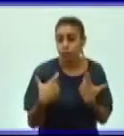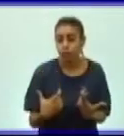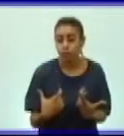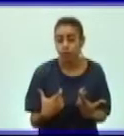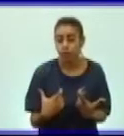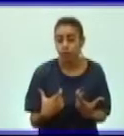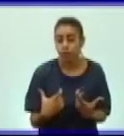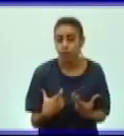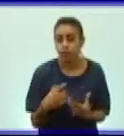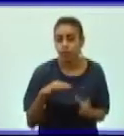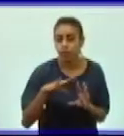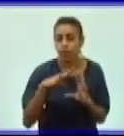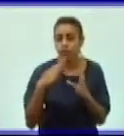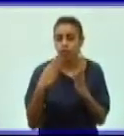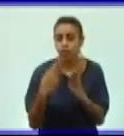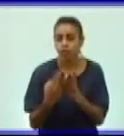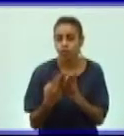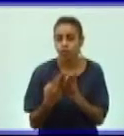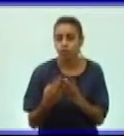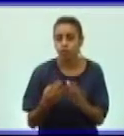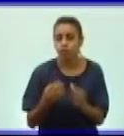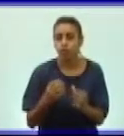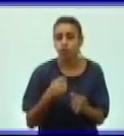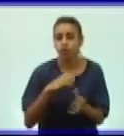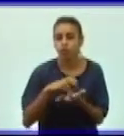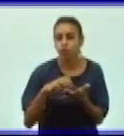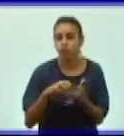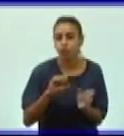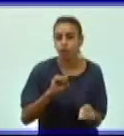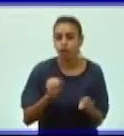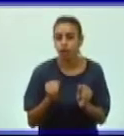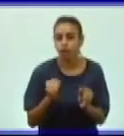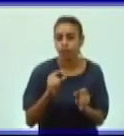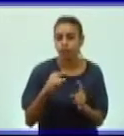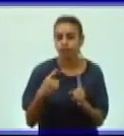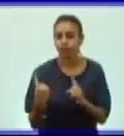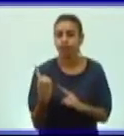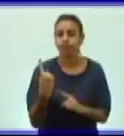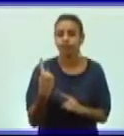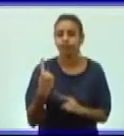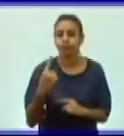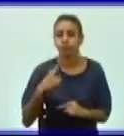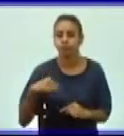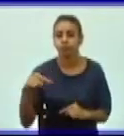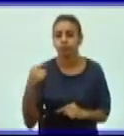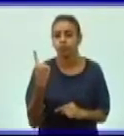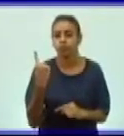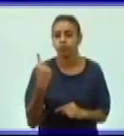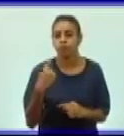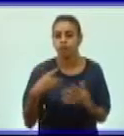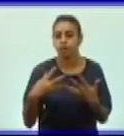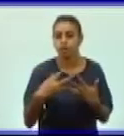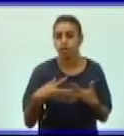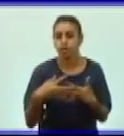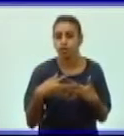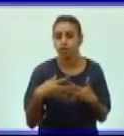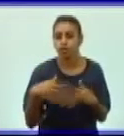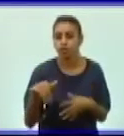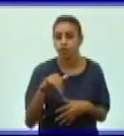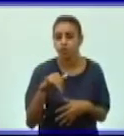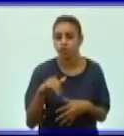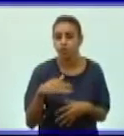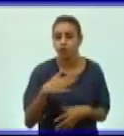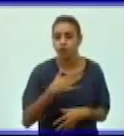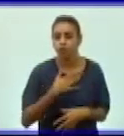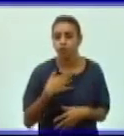unipolar del mundo, donde el capitalismo tiene esa hegemonía mundial y sobre todo Estados Unidos como esa gran potencia. Pero todavía hay